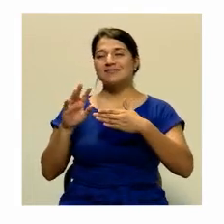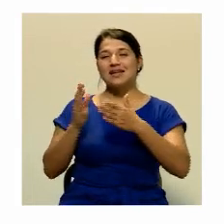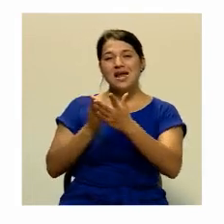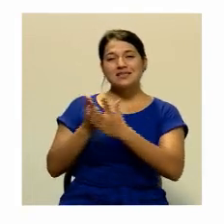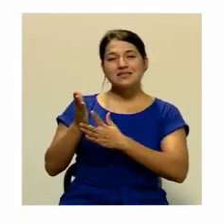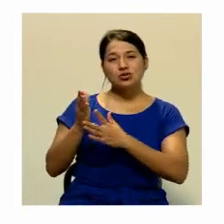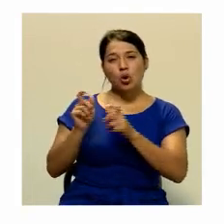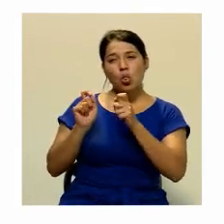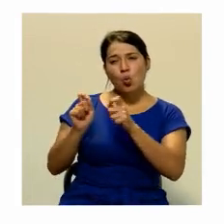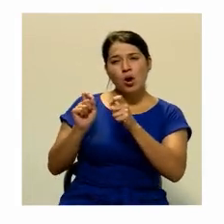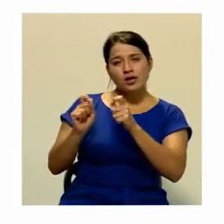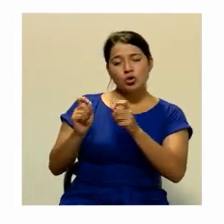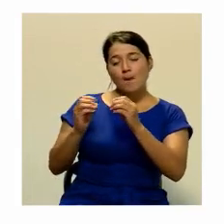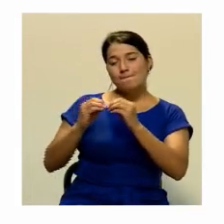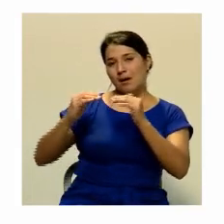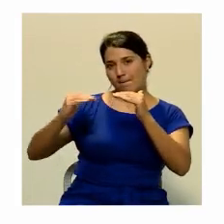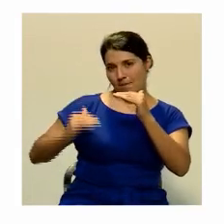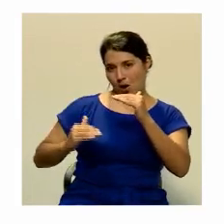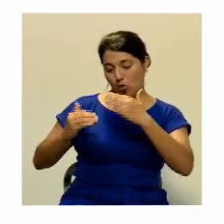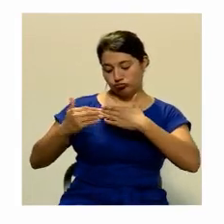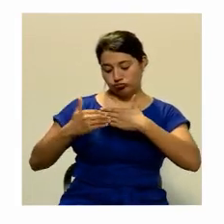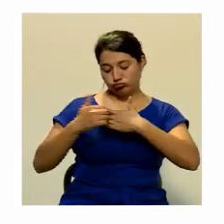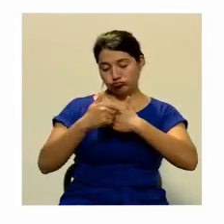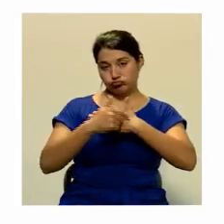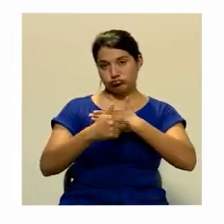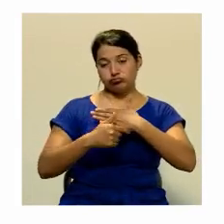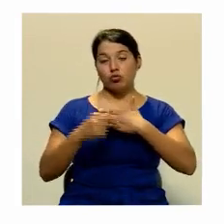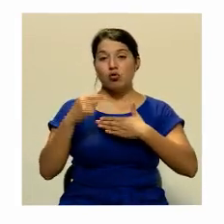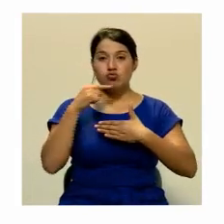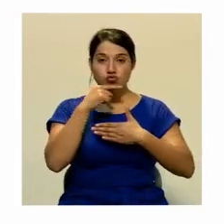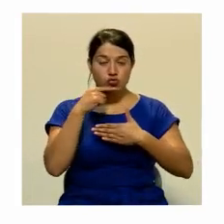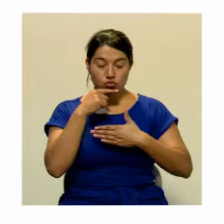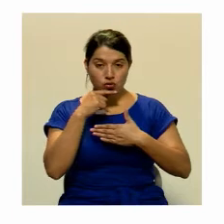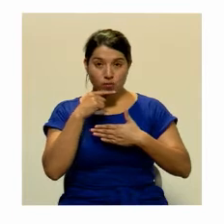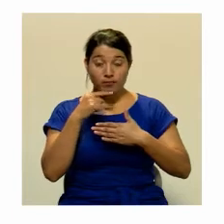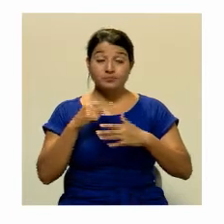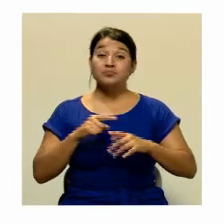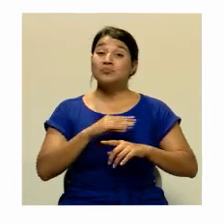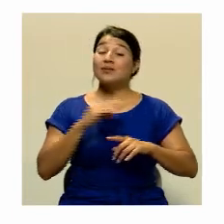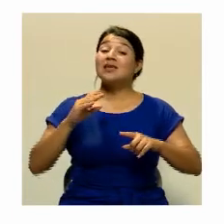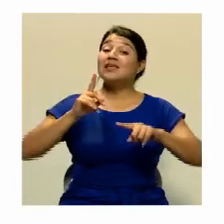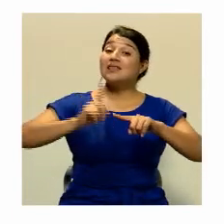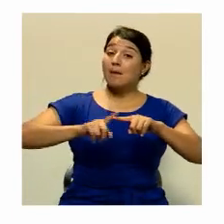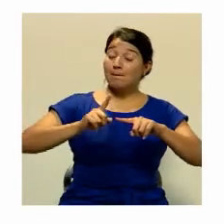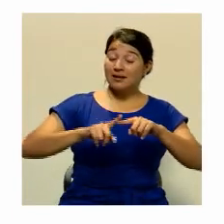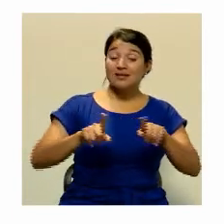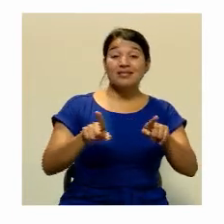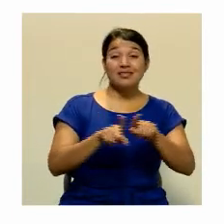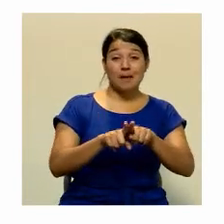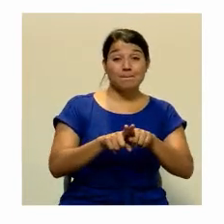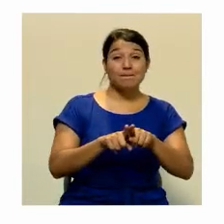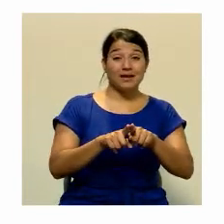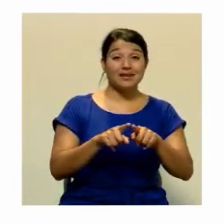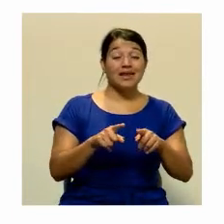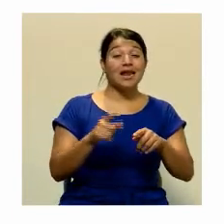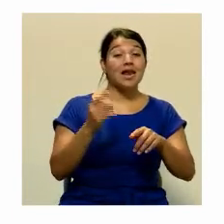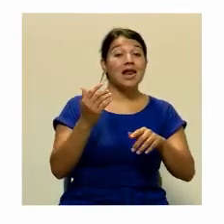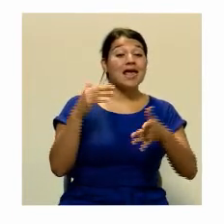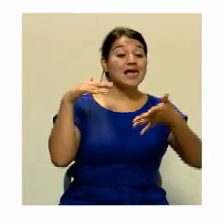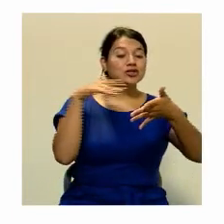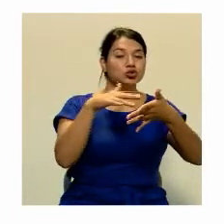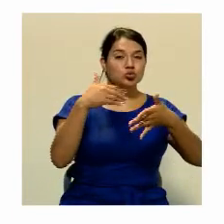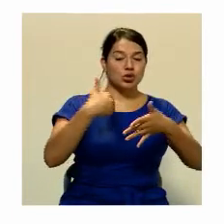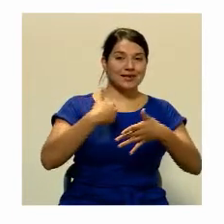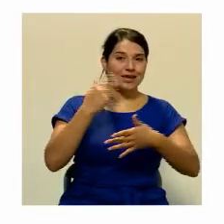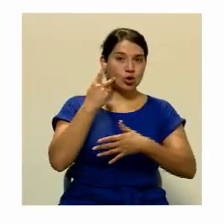les explicaba de que uno de los factores explicativos del éxito educativo es el nivel educativo de los